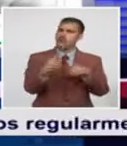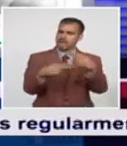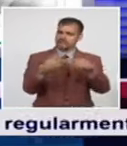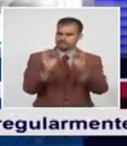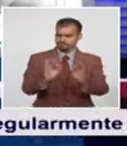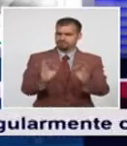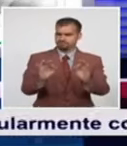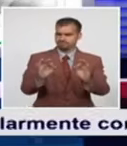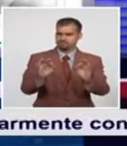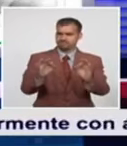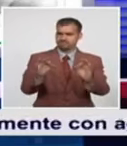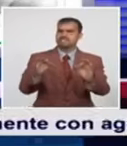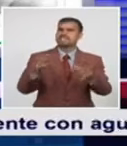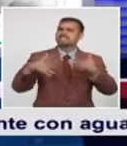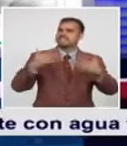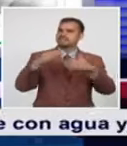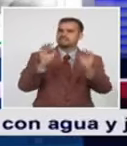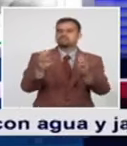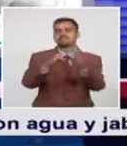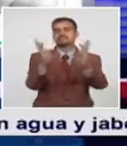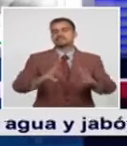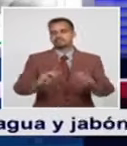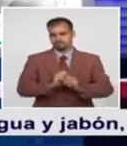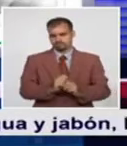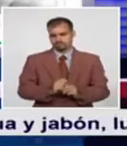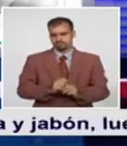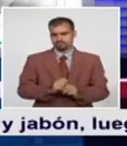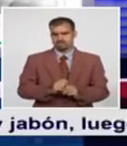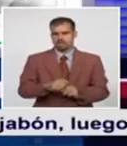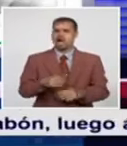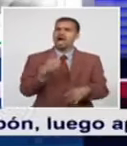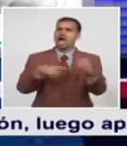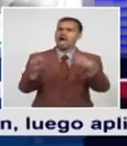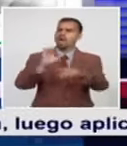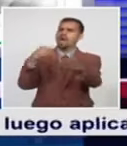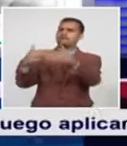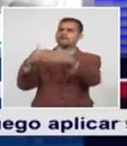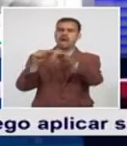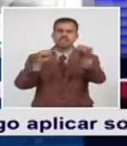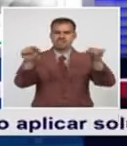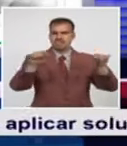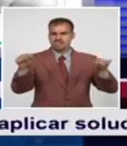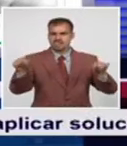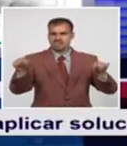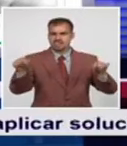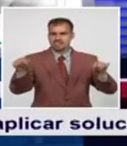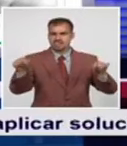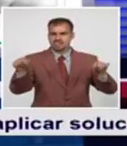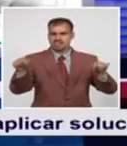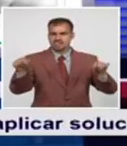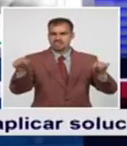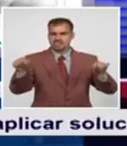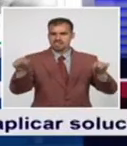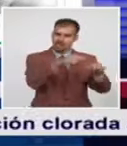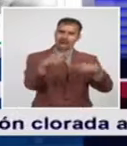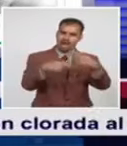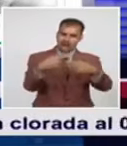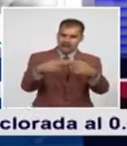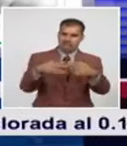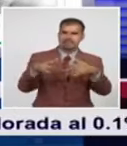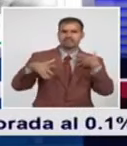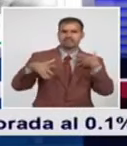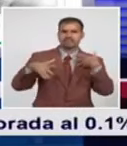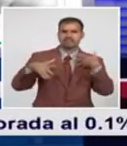cubana por Cuba, con iniciativas en centros productivos y en cada localidad del país. El movimiento sindical ha dedicado